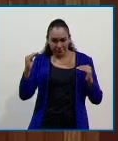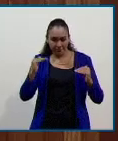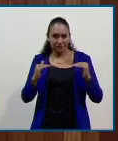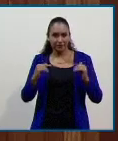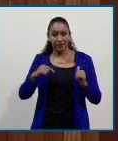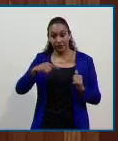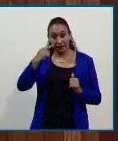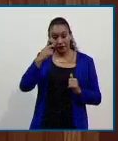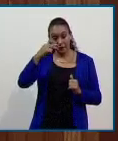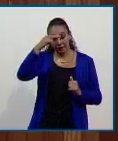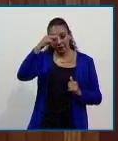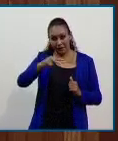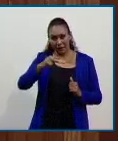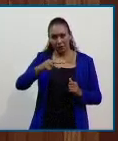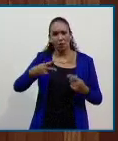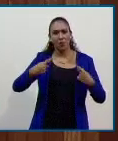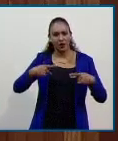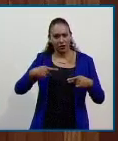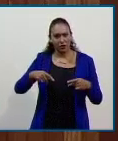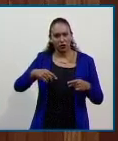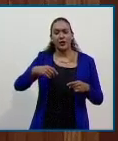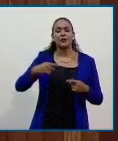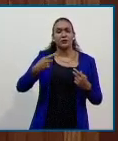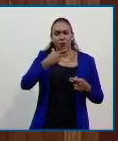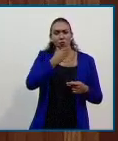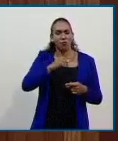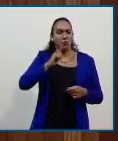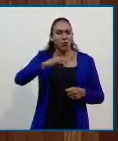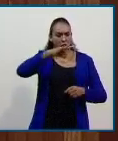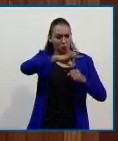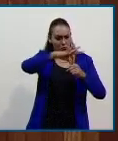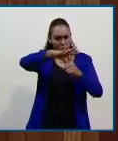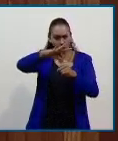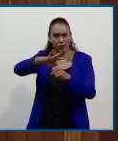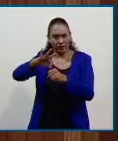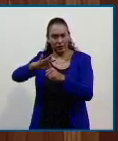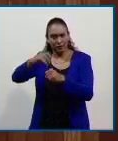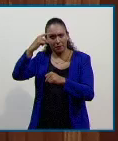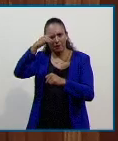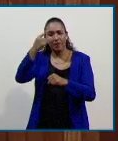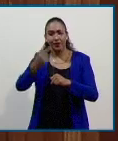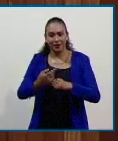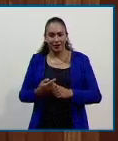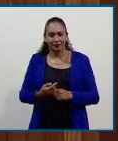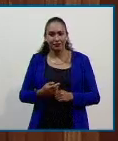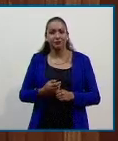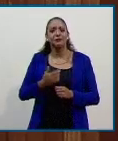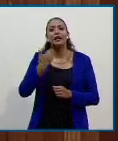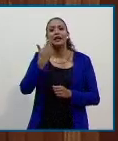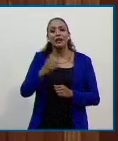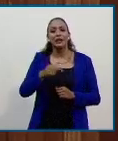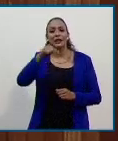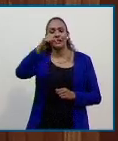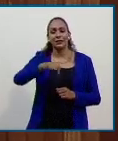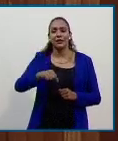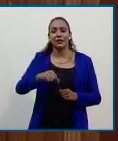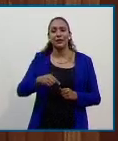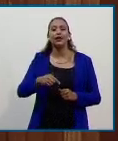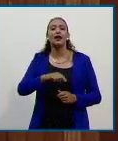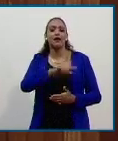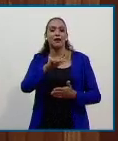de México también decidió mayoritariamente un verdadero sistema